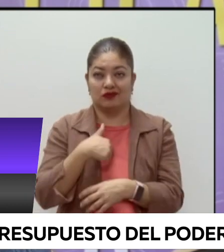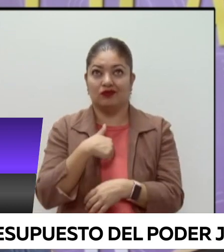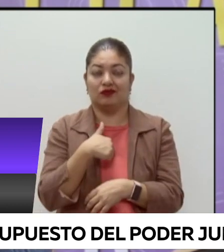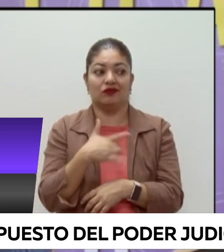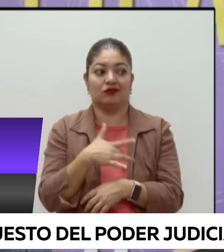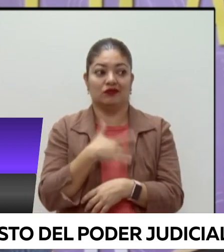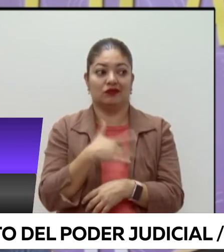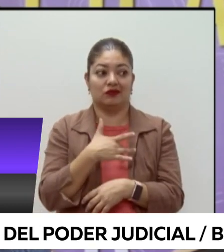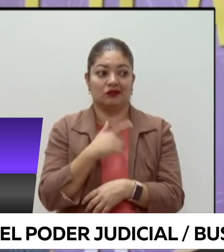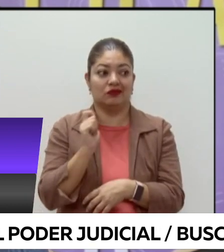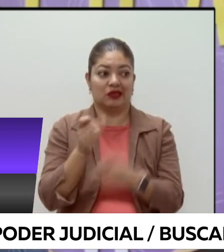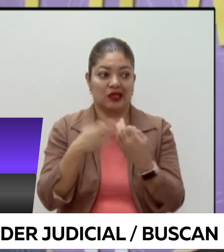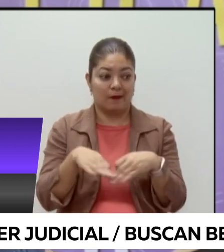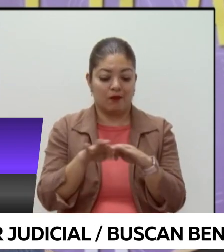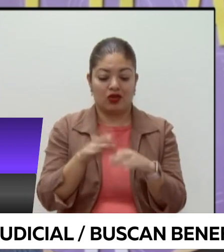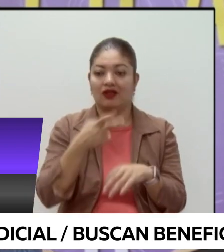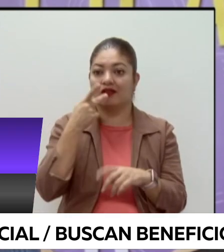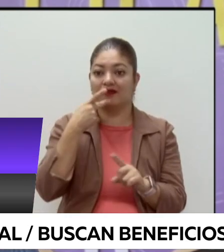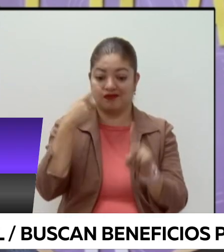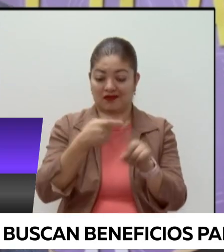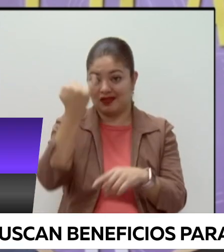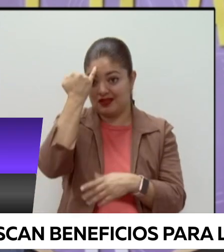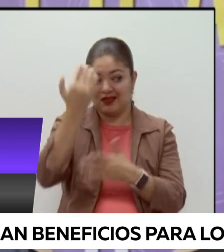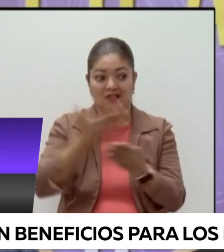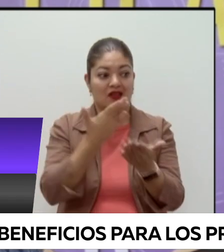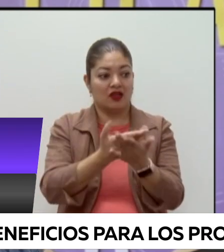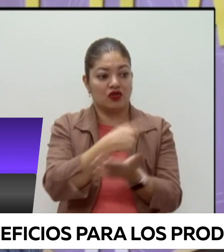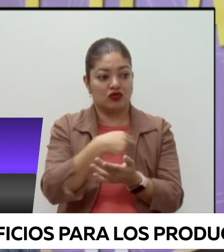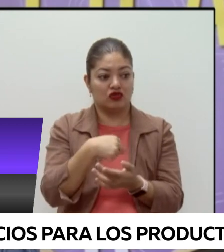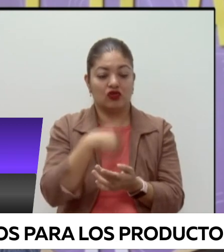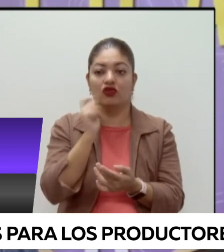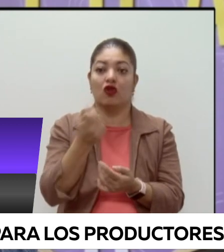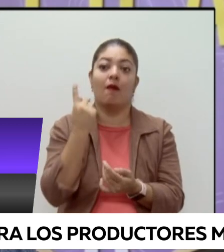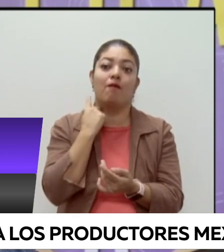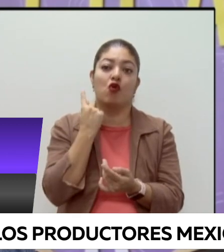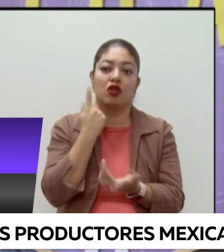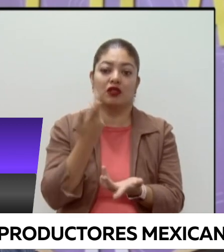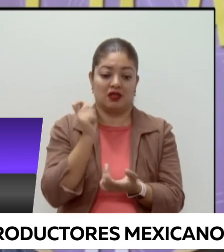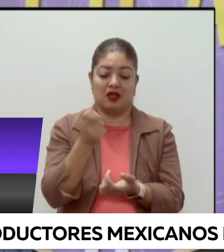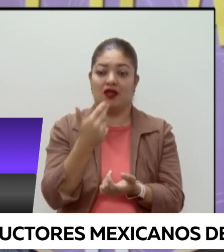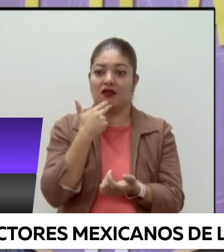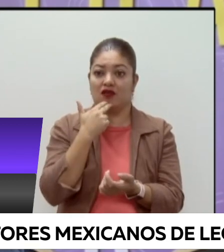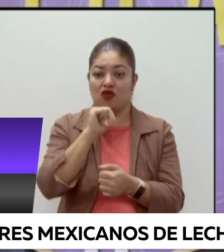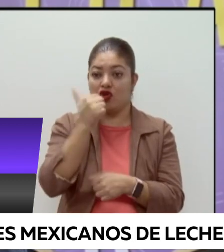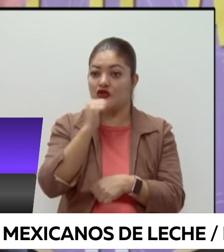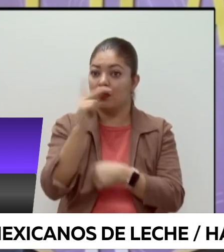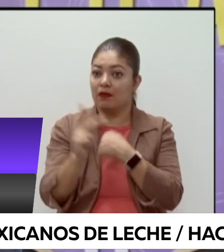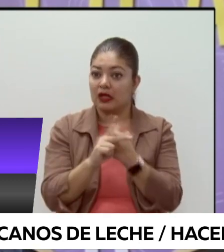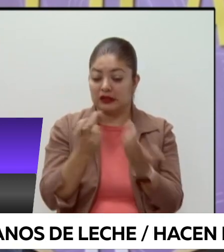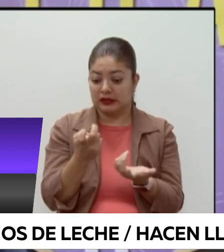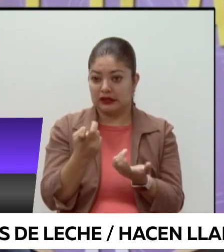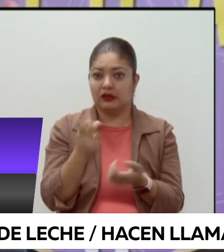importante, entonces, hablar de que esta iniciativa que no se nos ocurre a nosotros, que agarramos una política pública que funciona en otros países, y nada más quitar